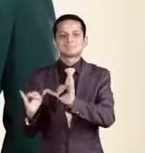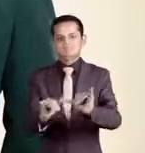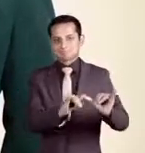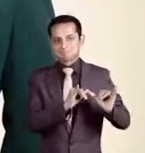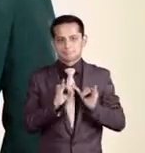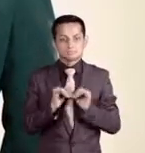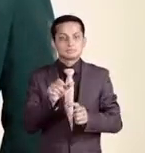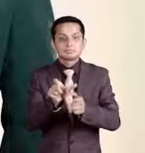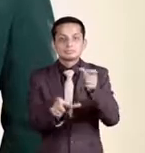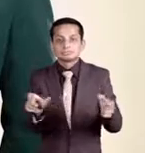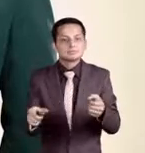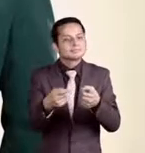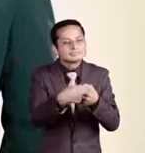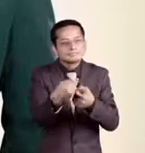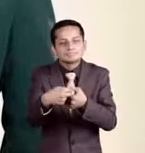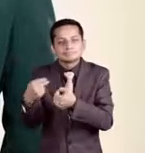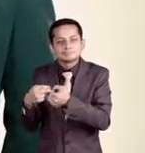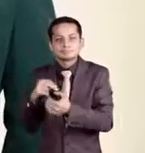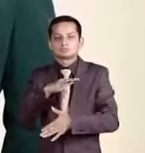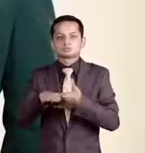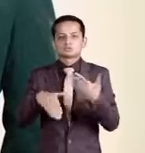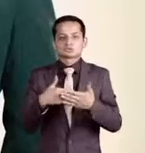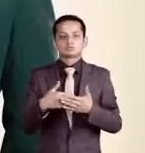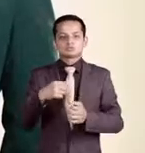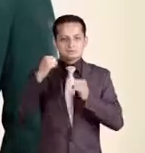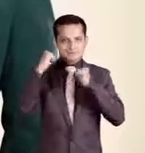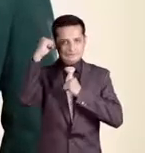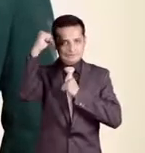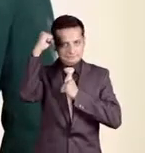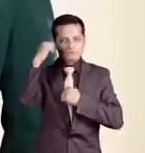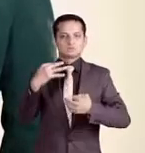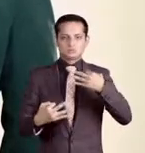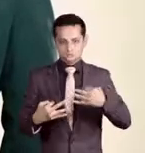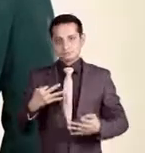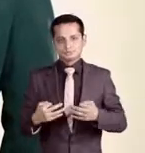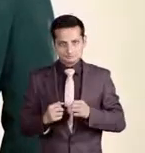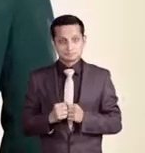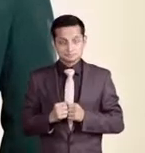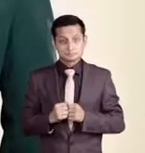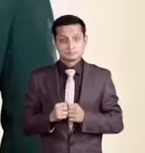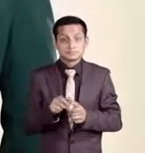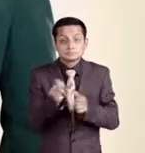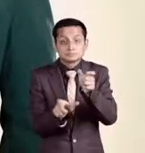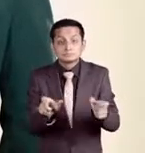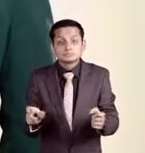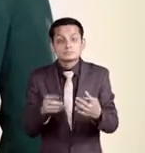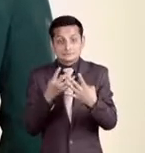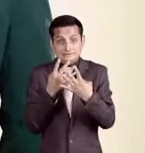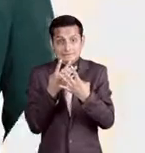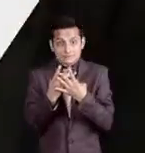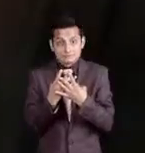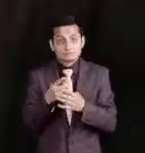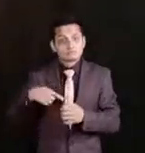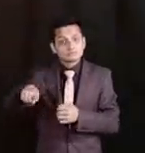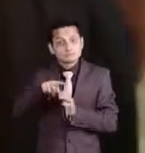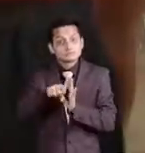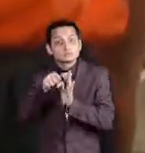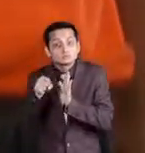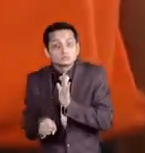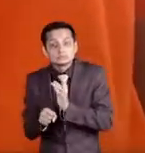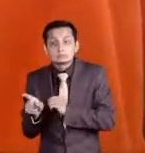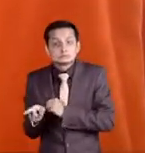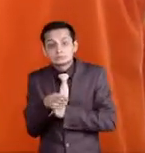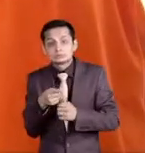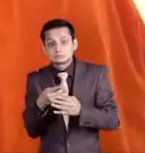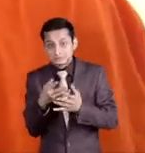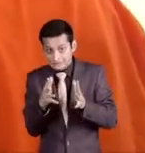sufragio como un mecanismo efectivo de igualdad y participación en un Estado constitucional de derecho y justicia. Las personas privadas